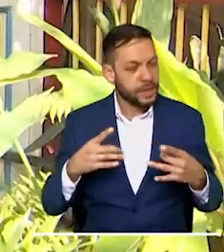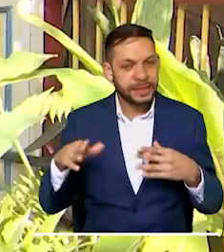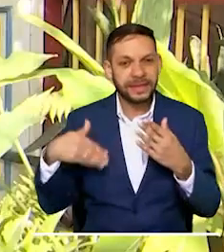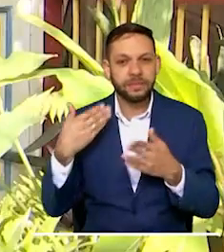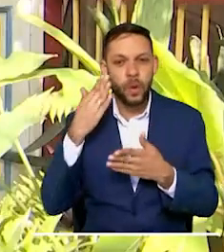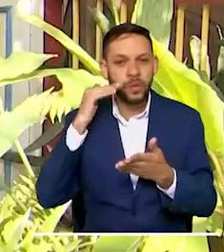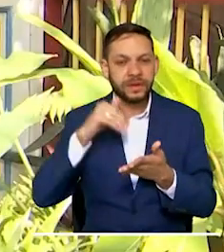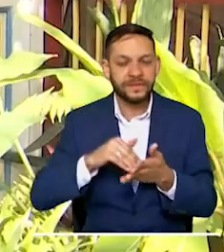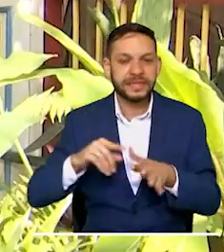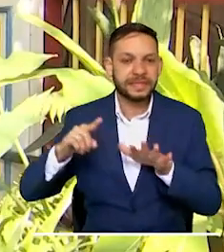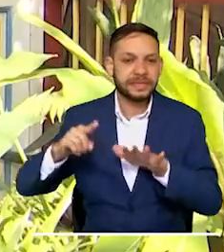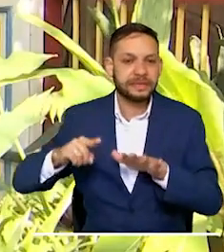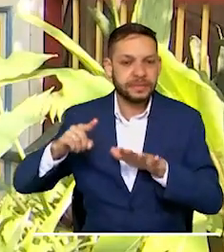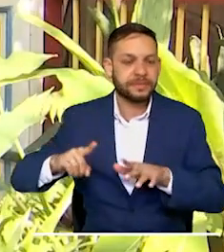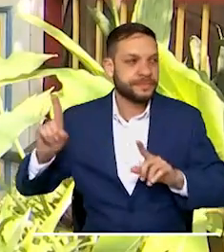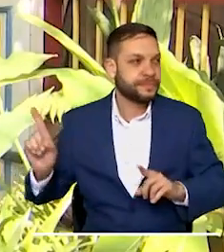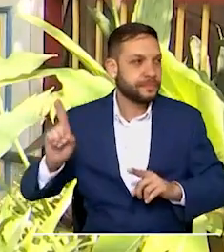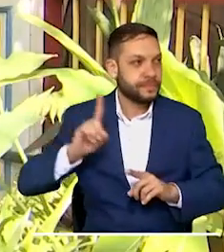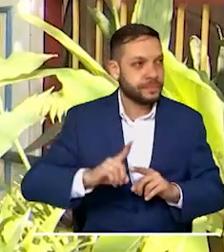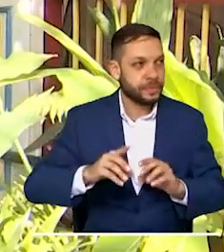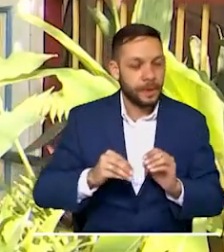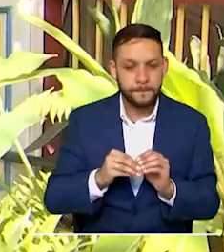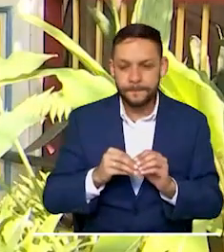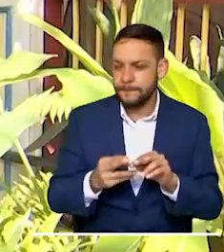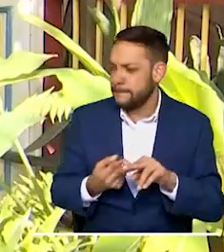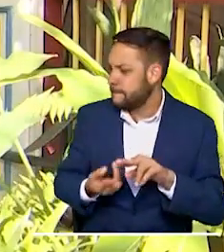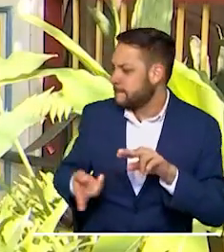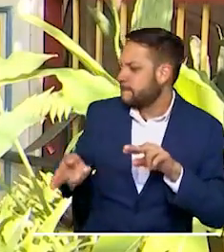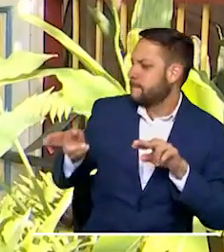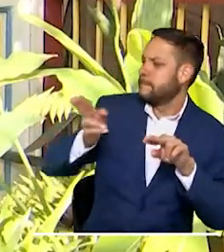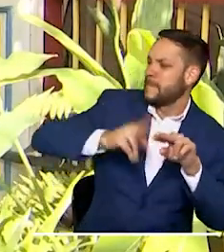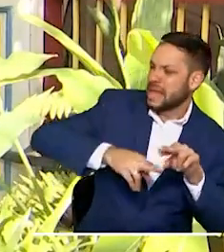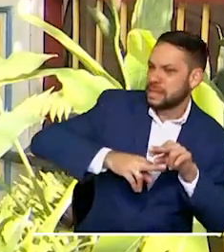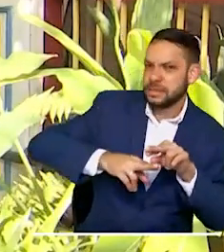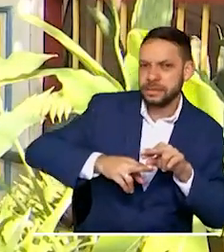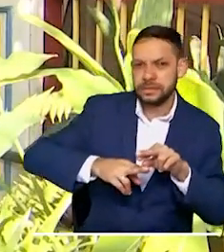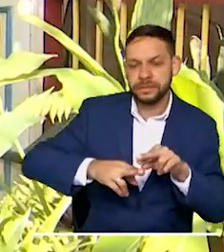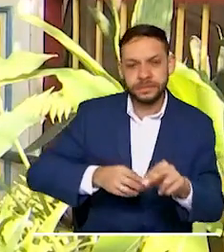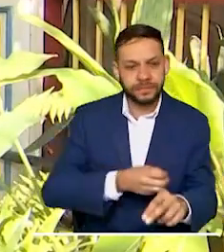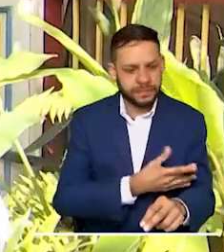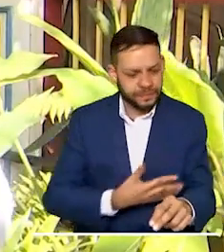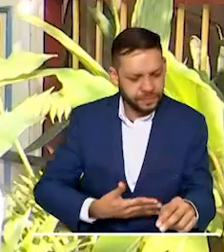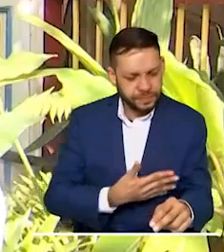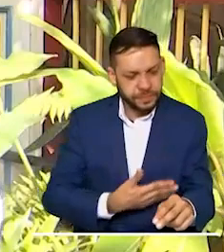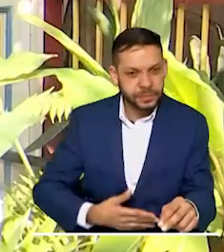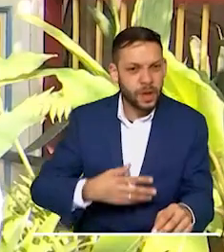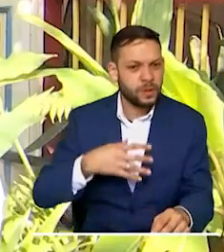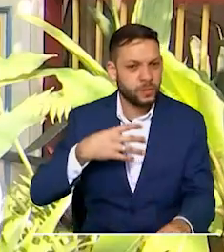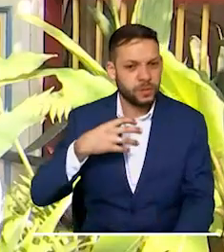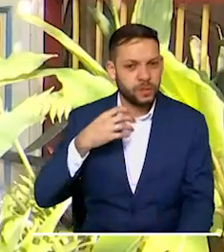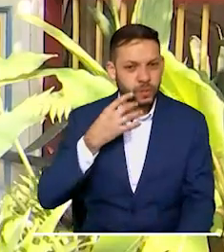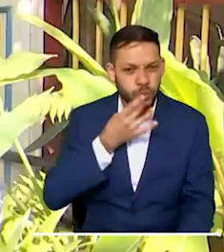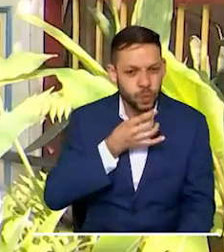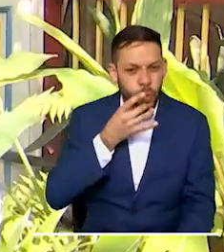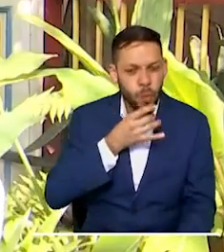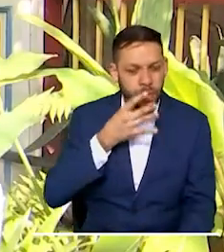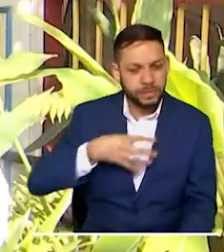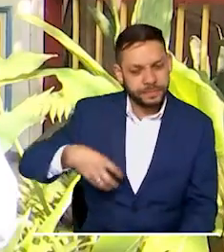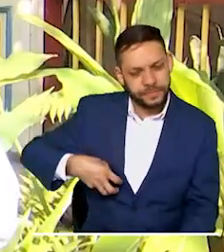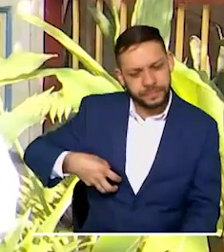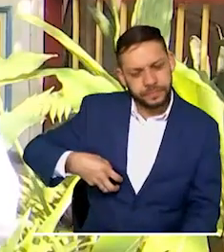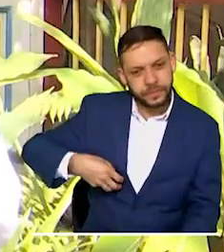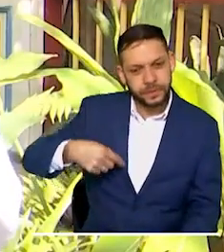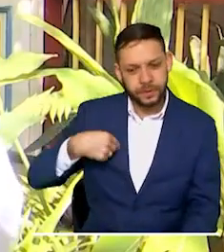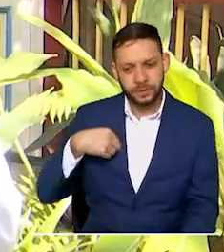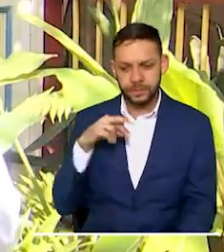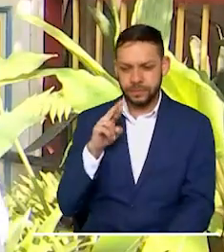meses a realizarme el examen y el valor está más alto que antes. Lo que tengo que pensar yo como médico en primera instancia es que